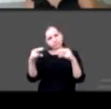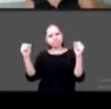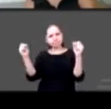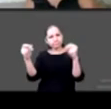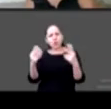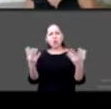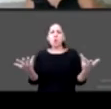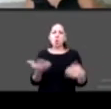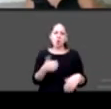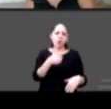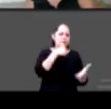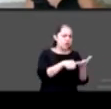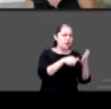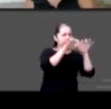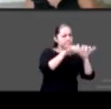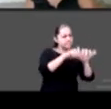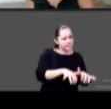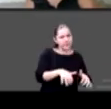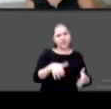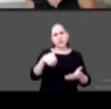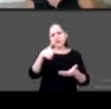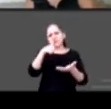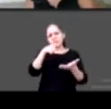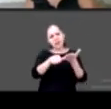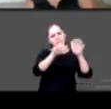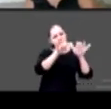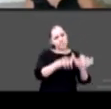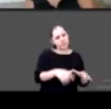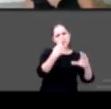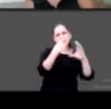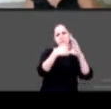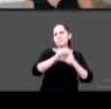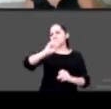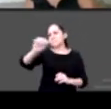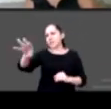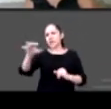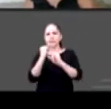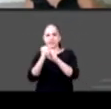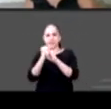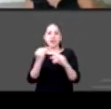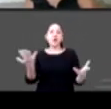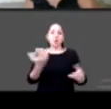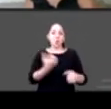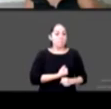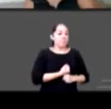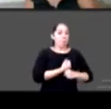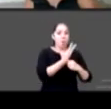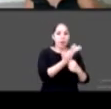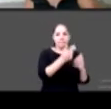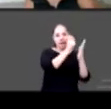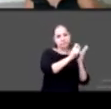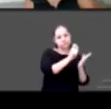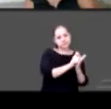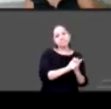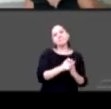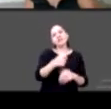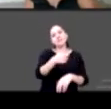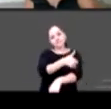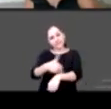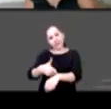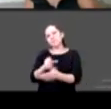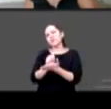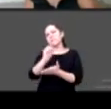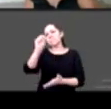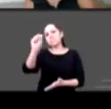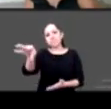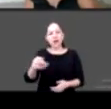mandar pensamientos, podemos leer un poema. Tenemos que crear nuestra propia realidad para apoyarnos y traer también, como